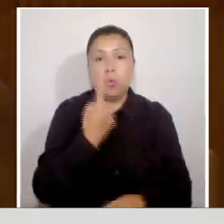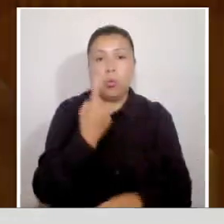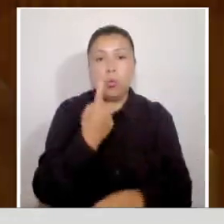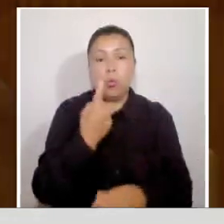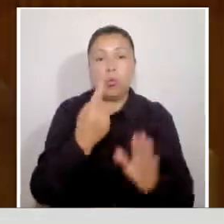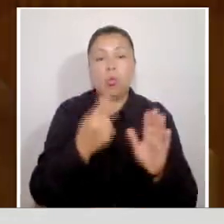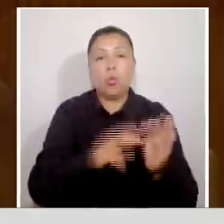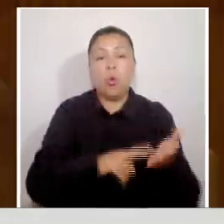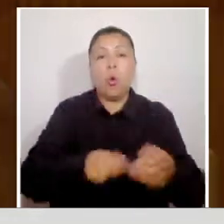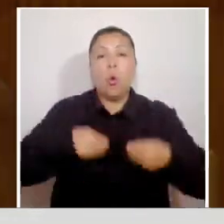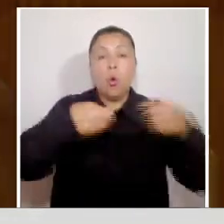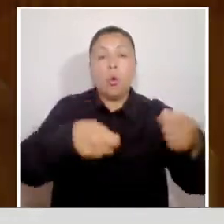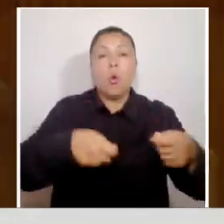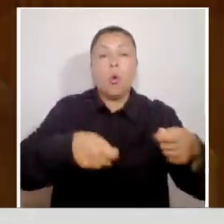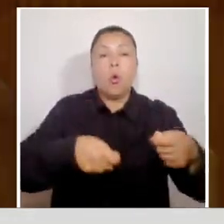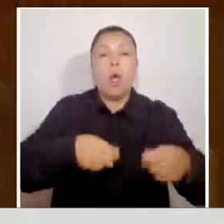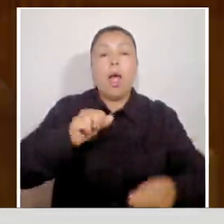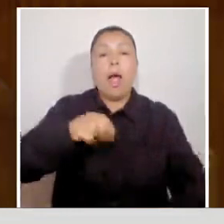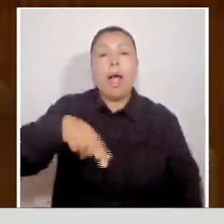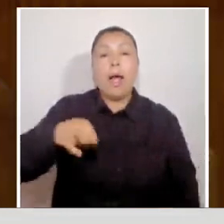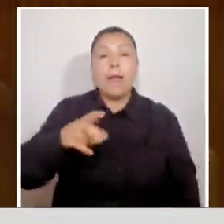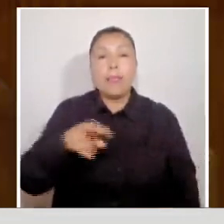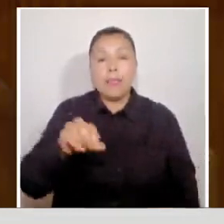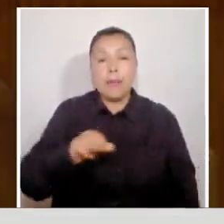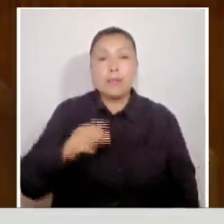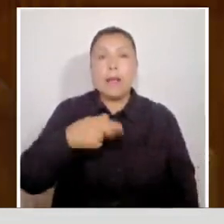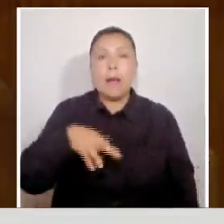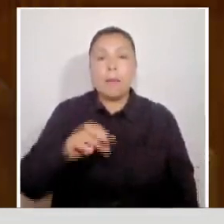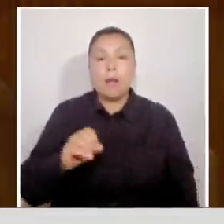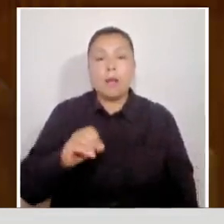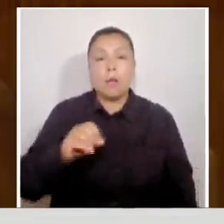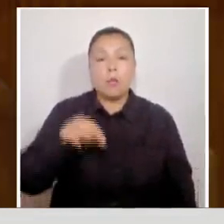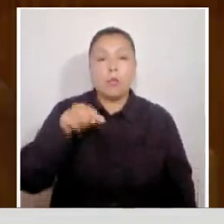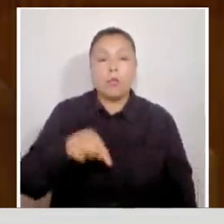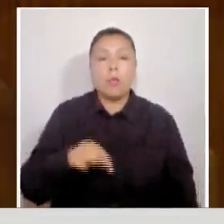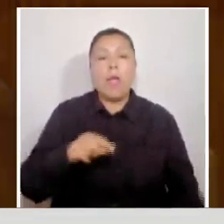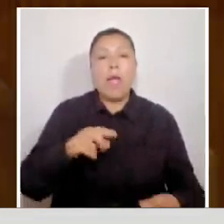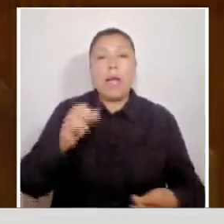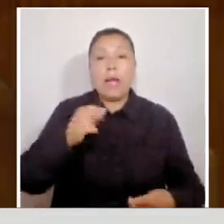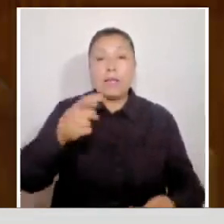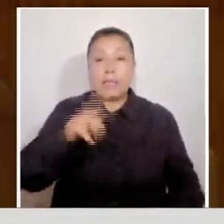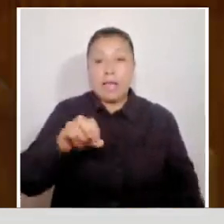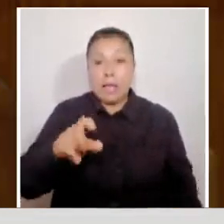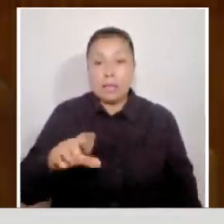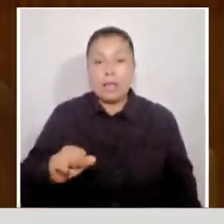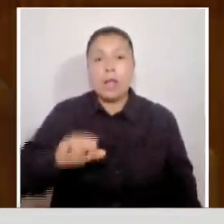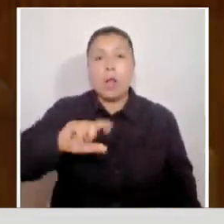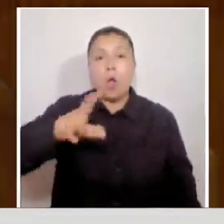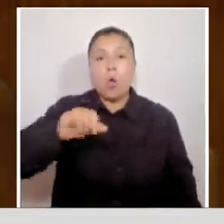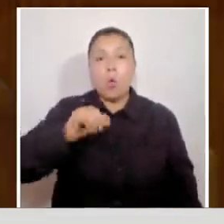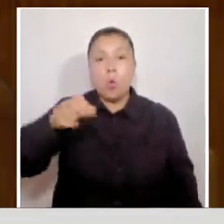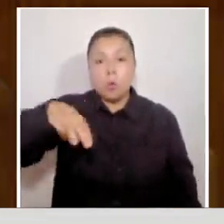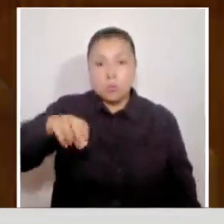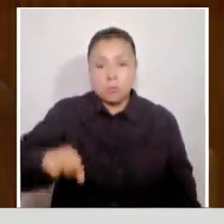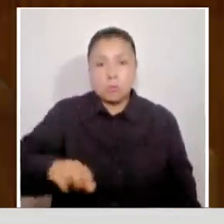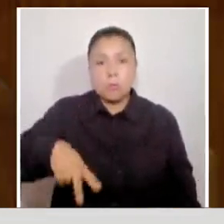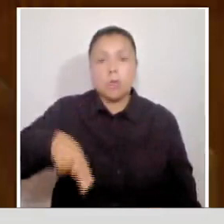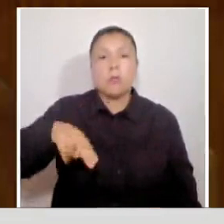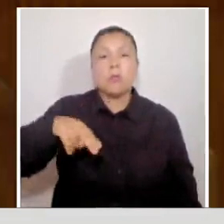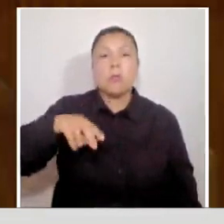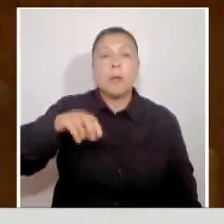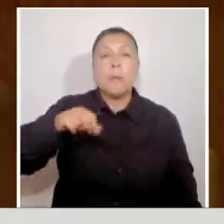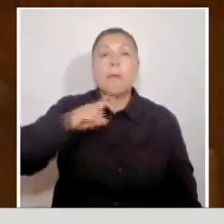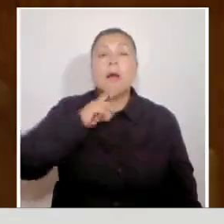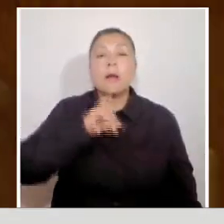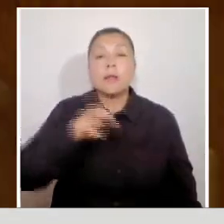diputados señores Andrés camaño Cárdenas Andrés Giordano Salazar Jorge jaimz